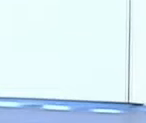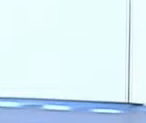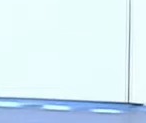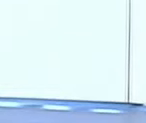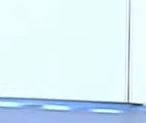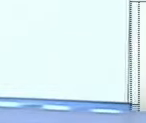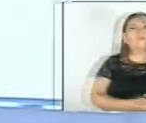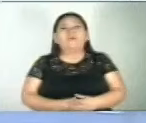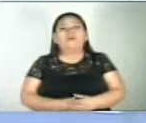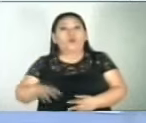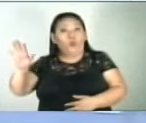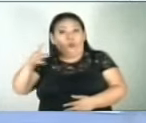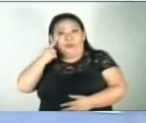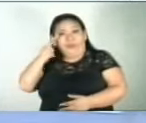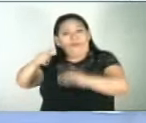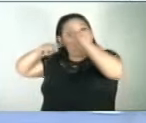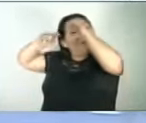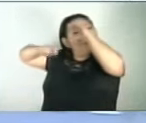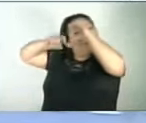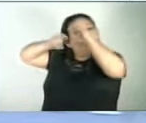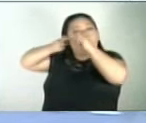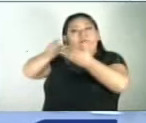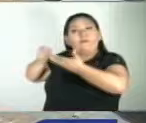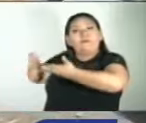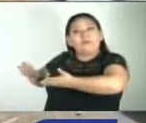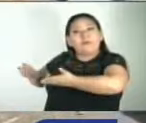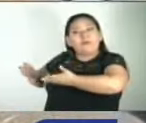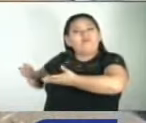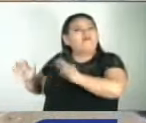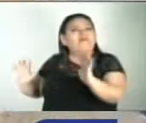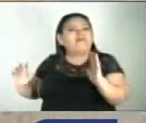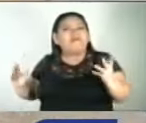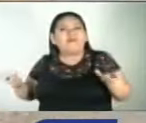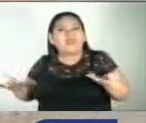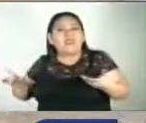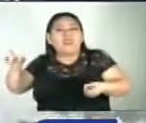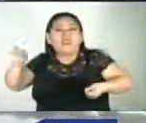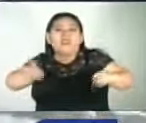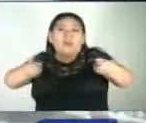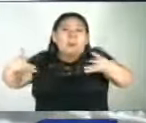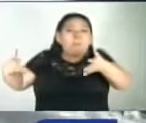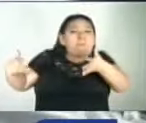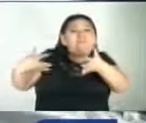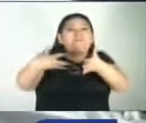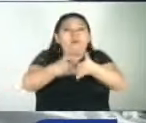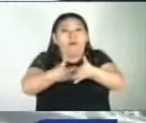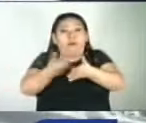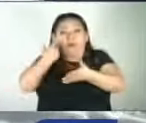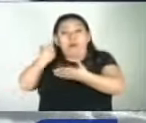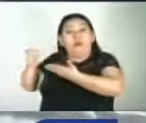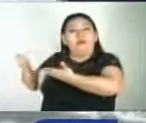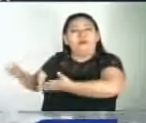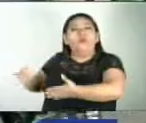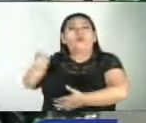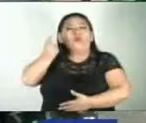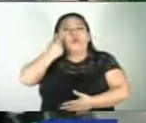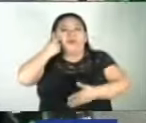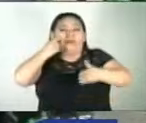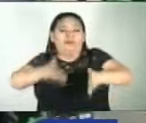Y las imágenes que usted va a ver en este momento en pantalla corresponden a un aparatoso accidente, ahí lo tiene ya, registrado en el